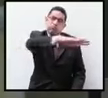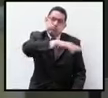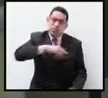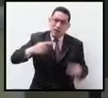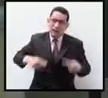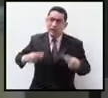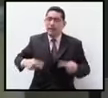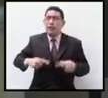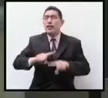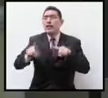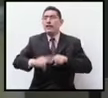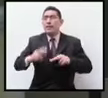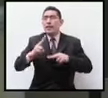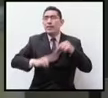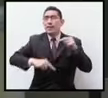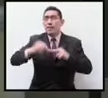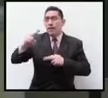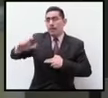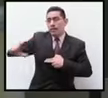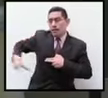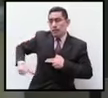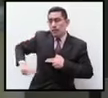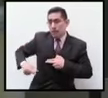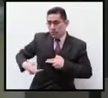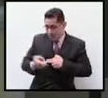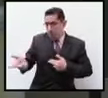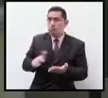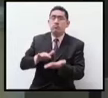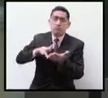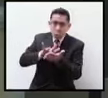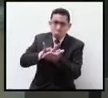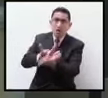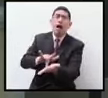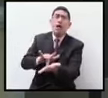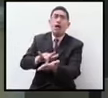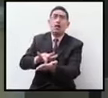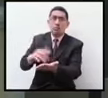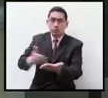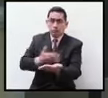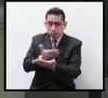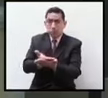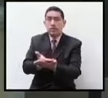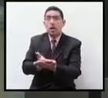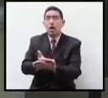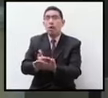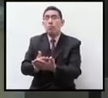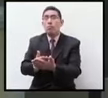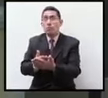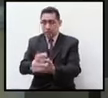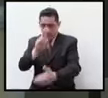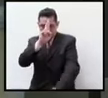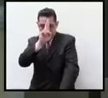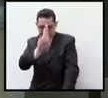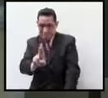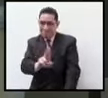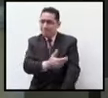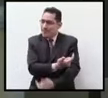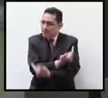gobierno estarán a favor de esta iniciativa que busca Sin lugar a duda respetar la libertad de